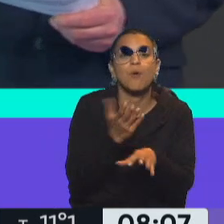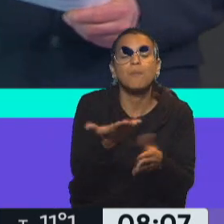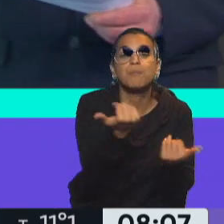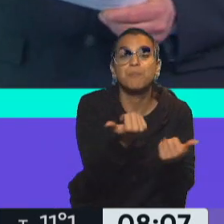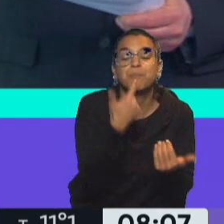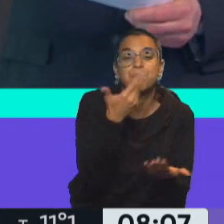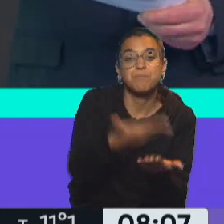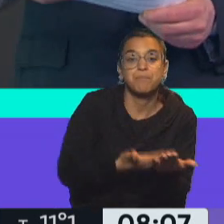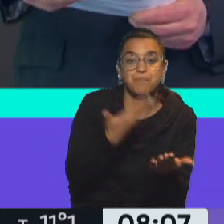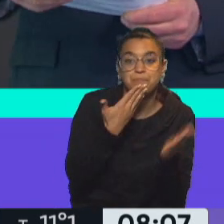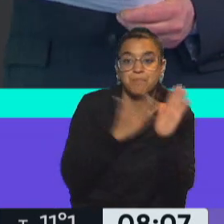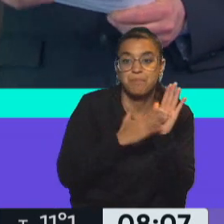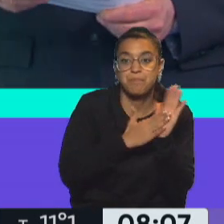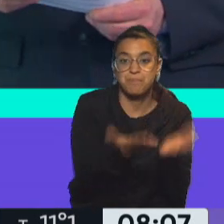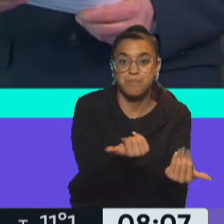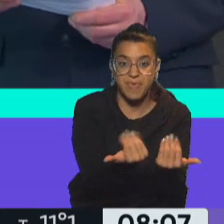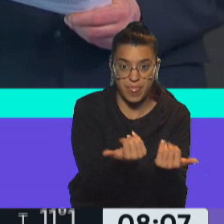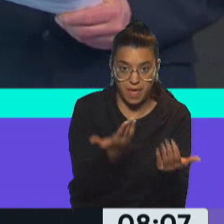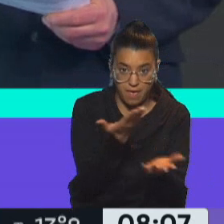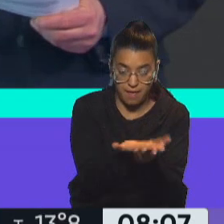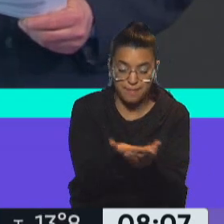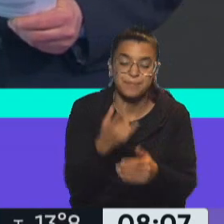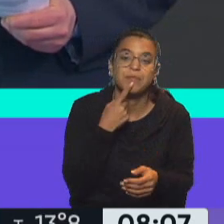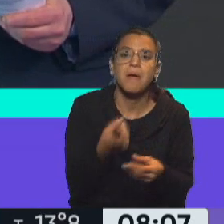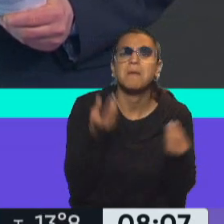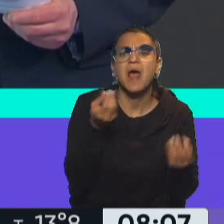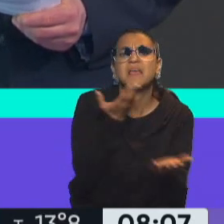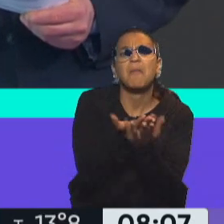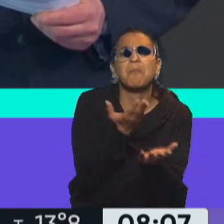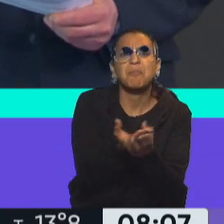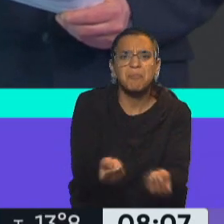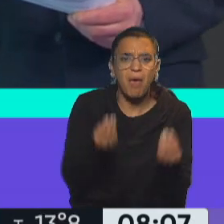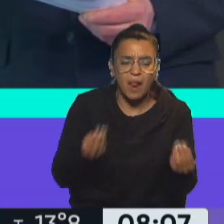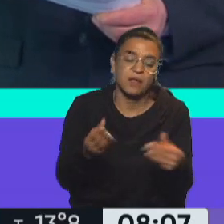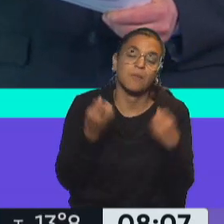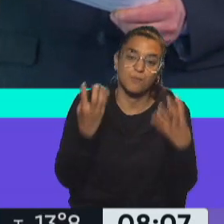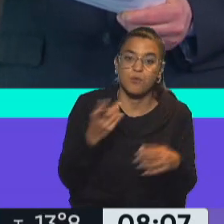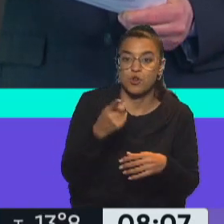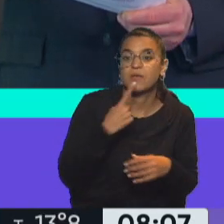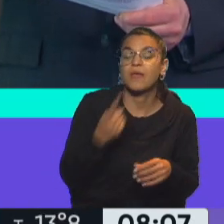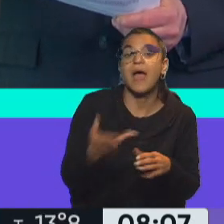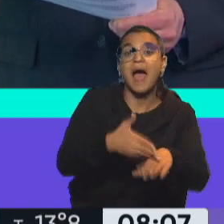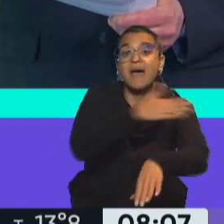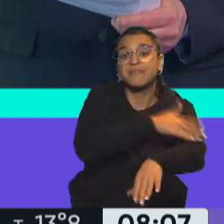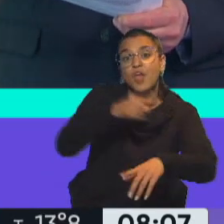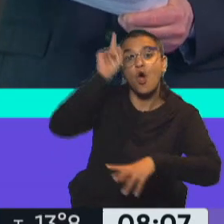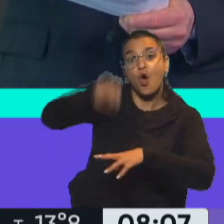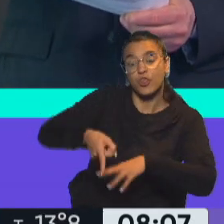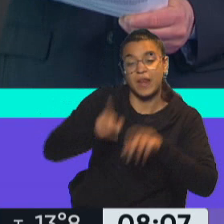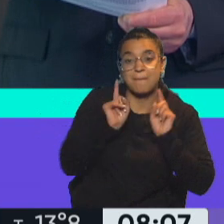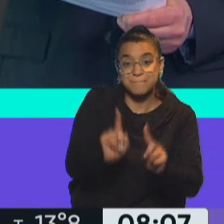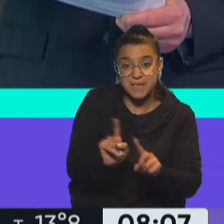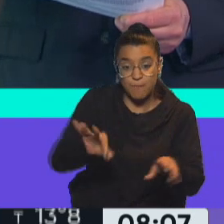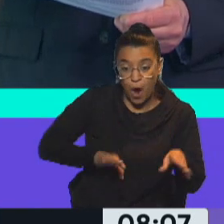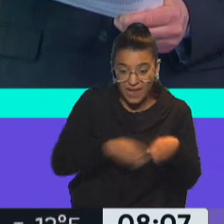saltum, aunque no con esa forma jurídica. ¿Para qué lo pidió? Bueno, básicamente porque había ordenado en ese